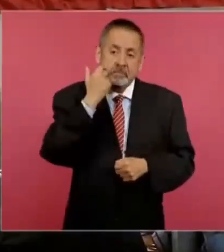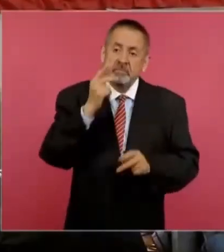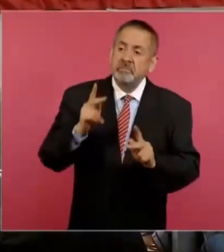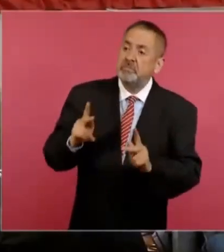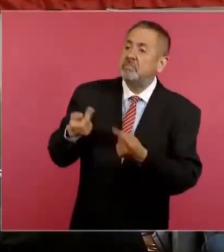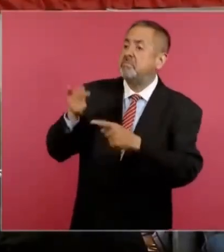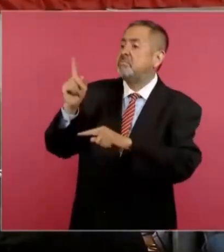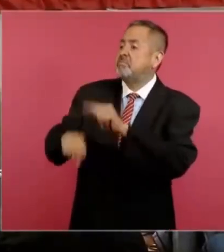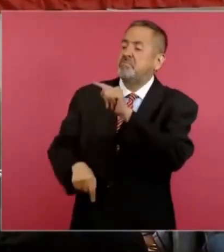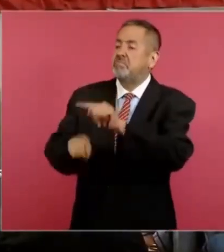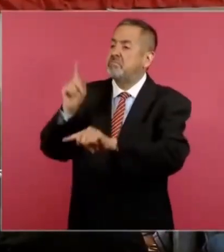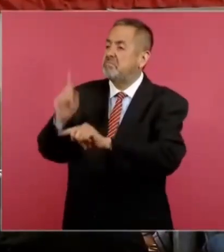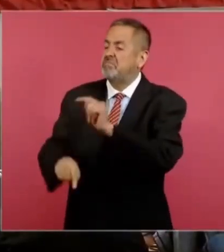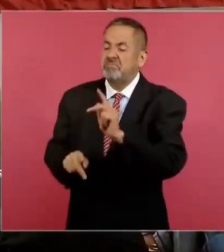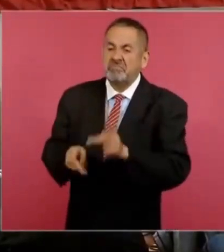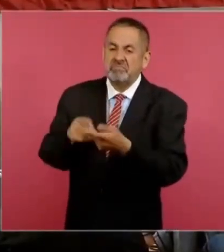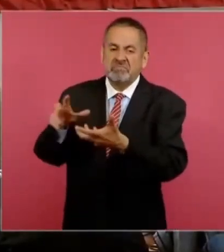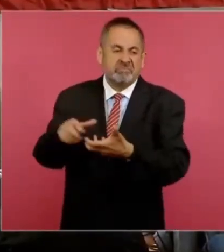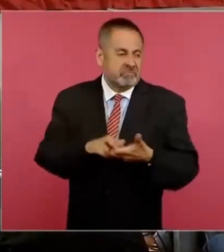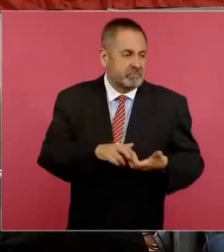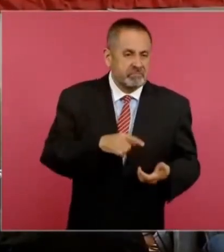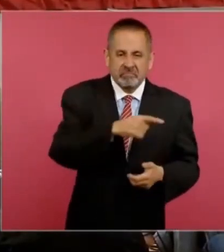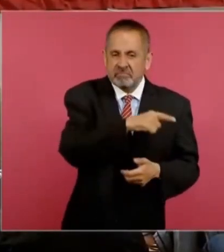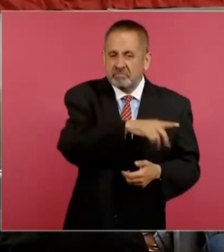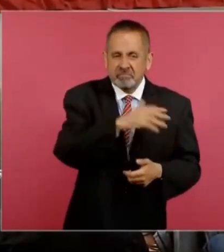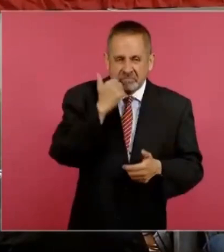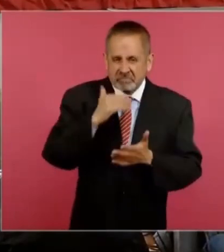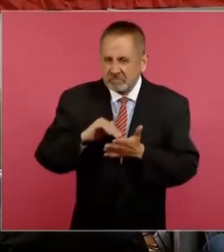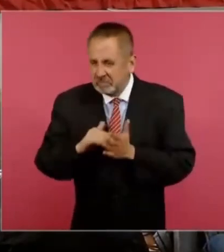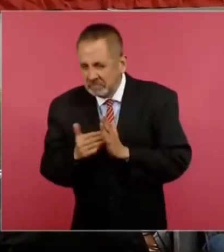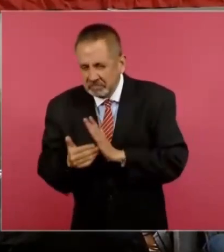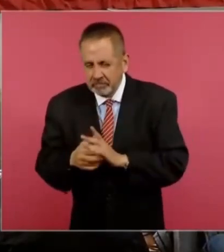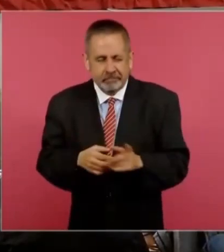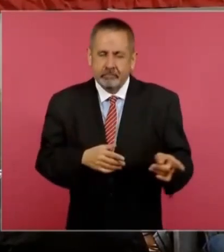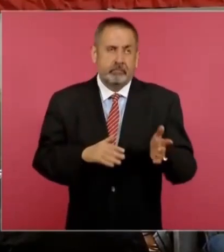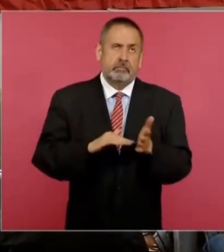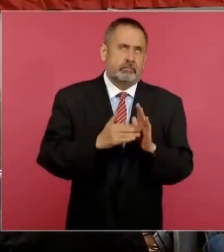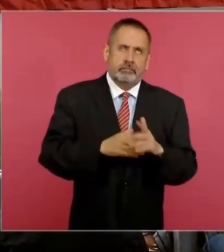intentarán por medios sutiles, no tanto,